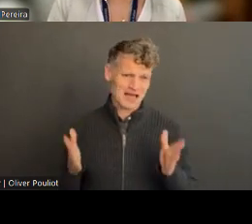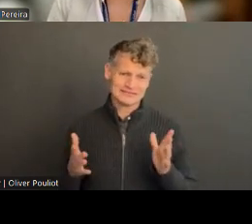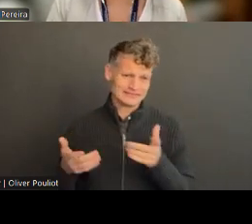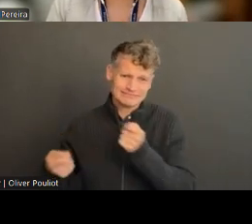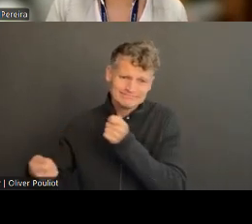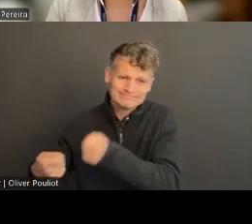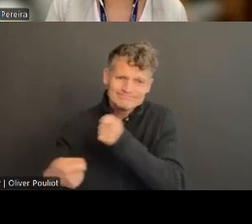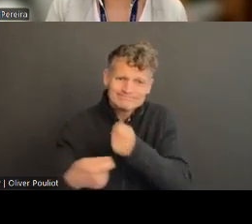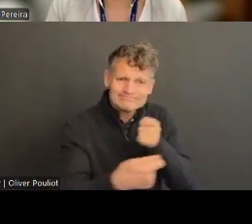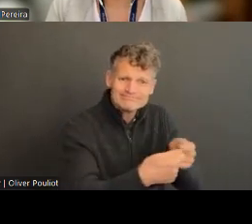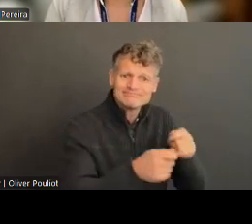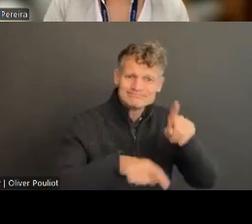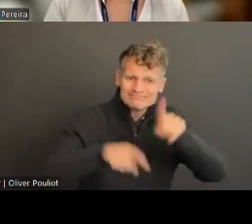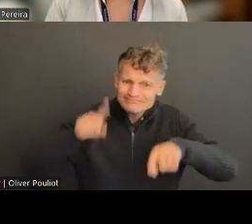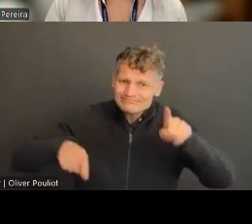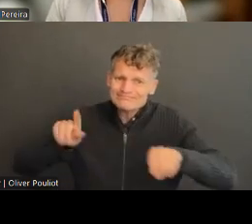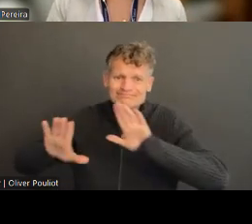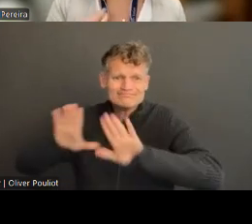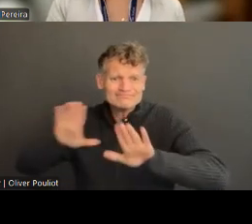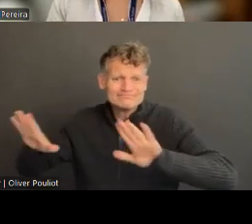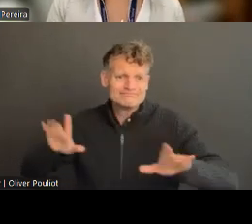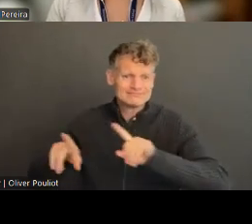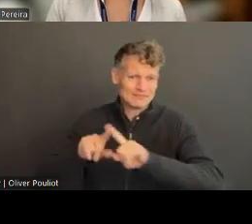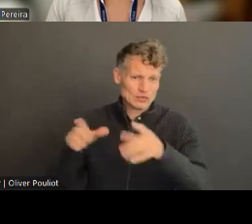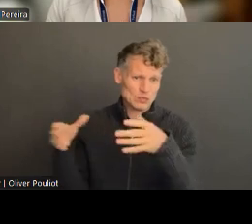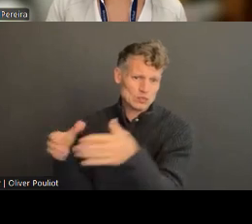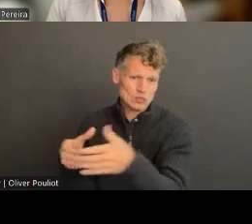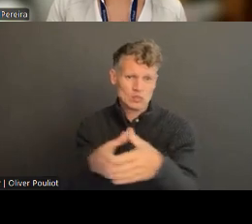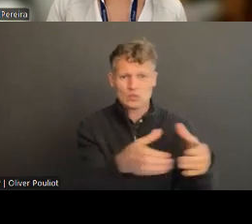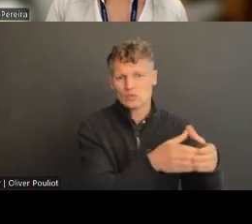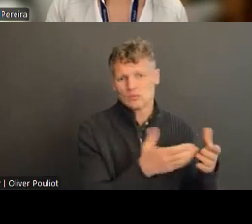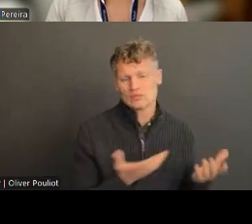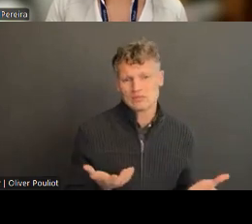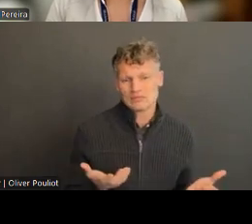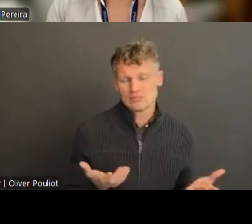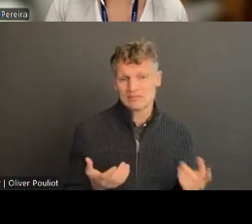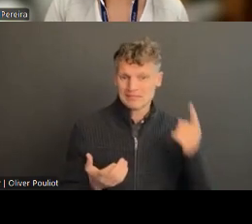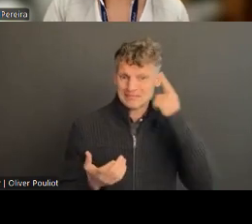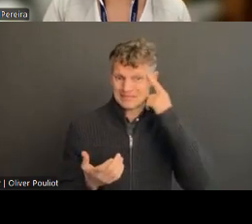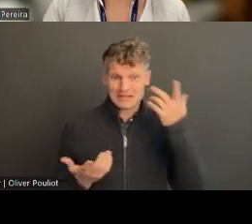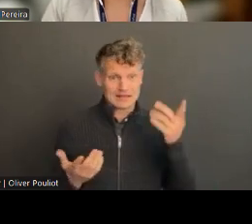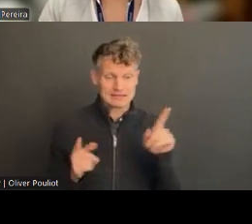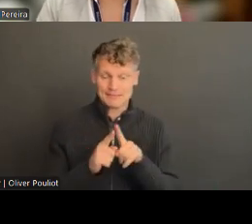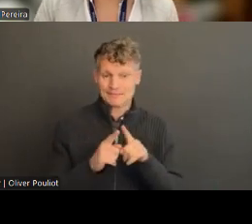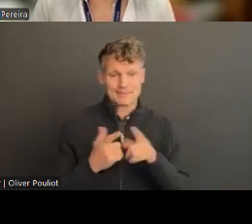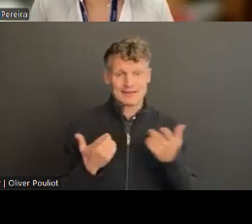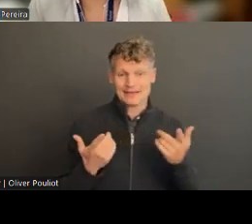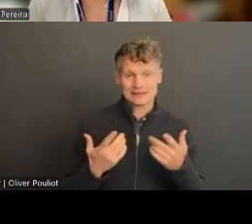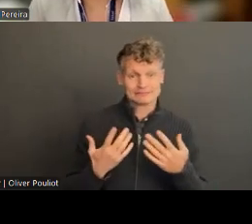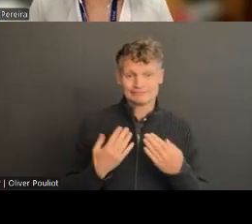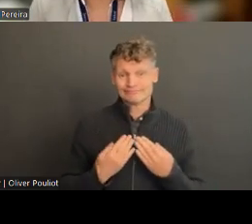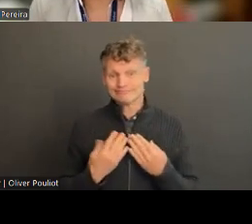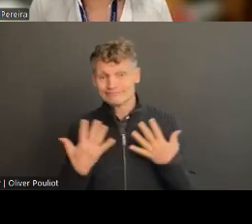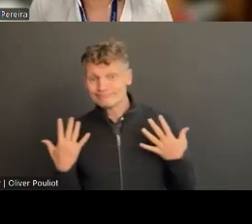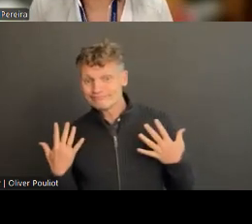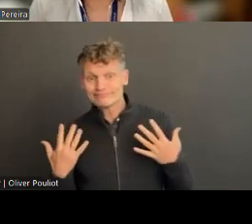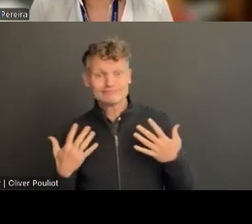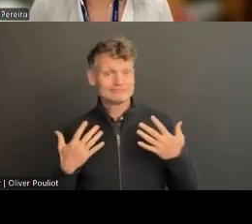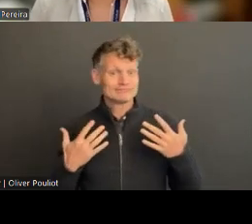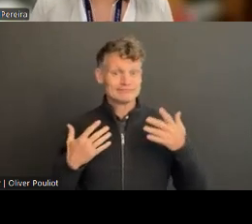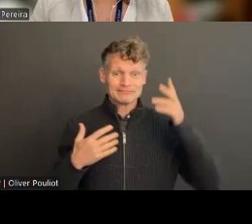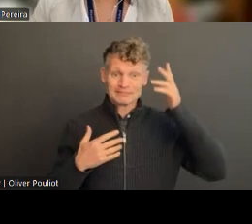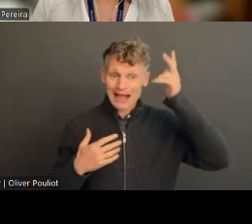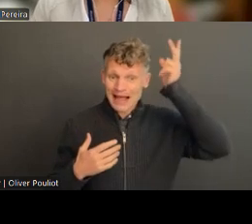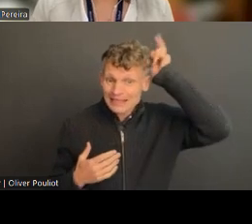que están en situación de discapacidad, mujeres que son cuidadoras, ¿cierto?, o que están en situación de calle o que se encuentran, por ejemplo, privadas de